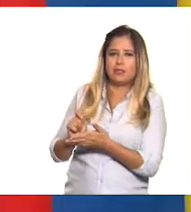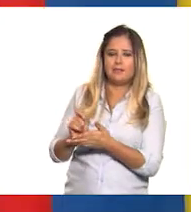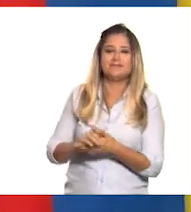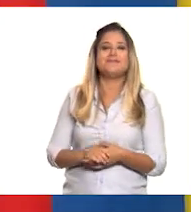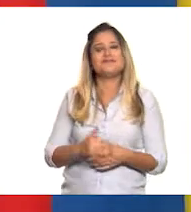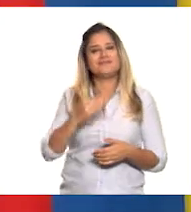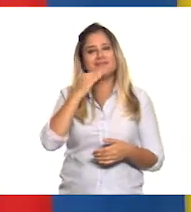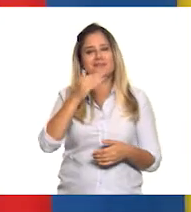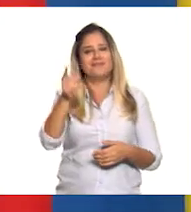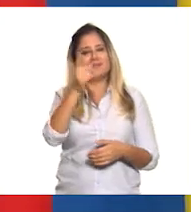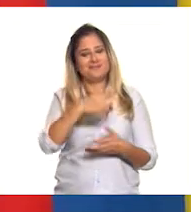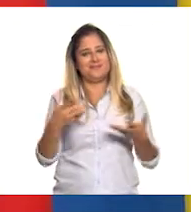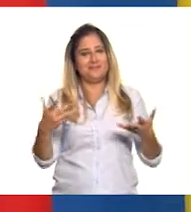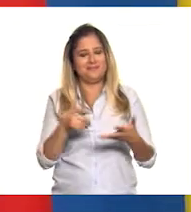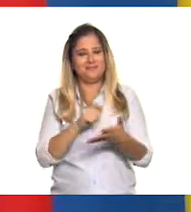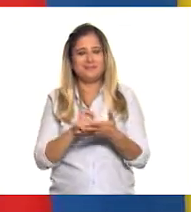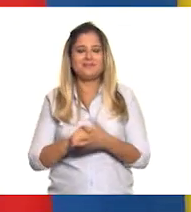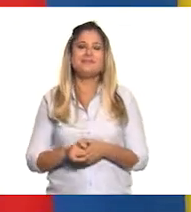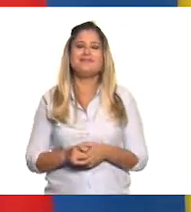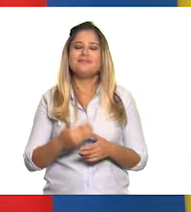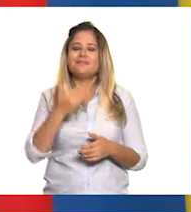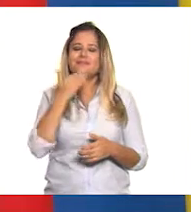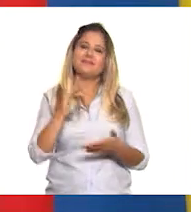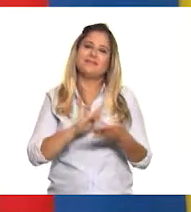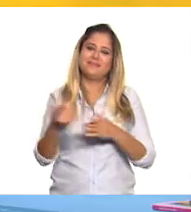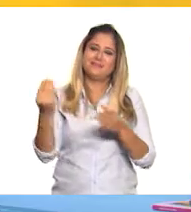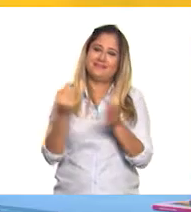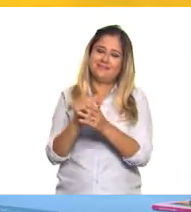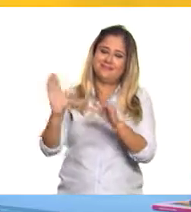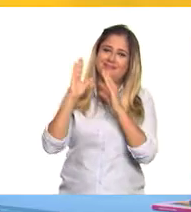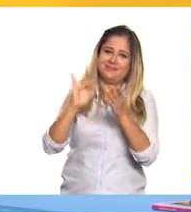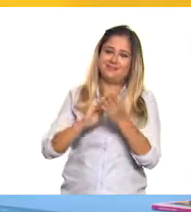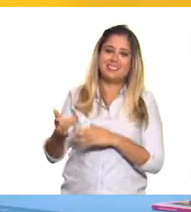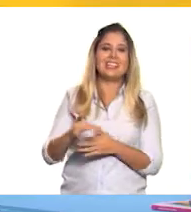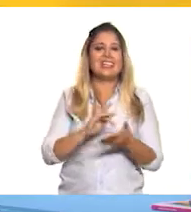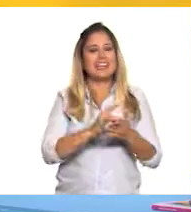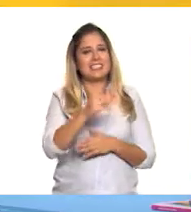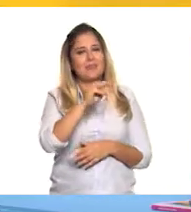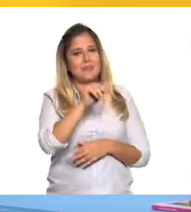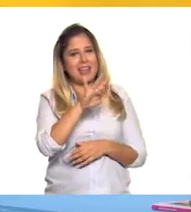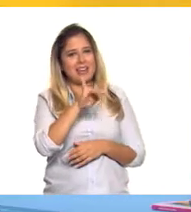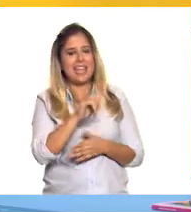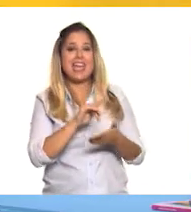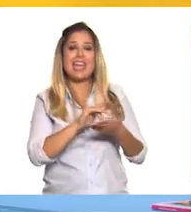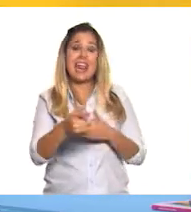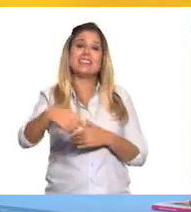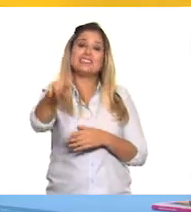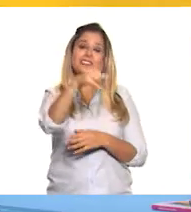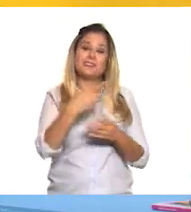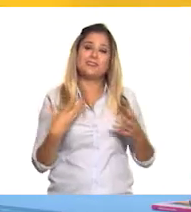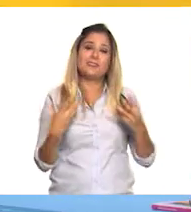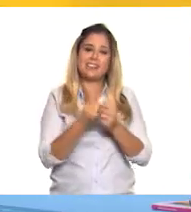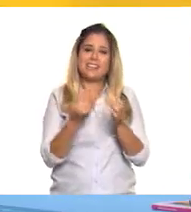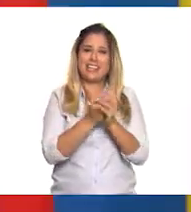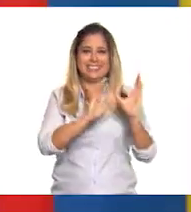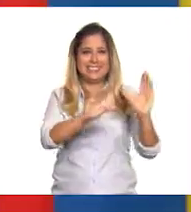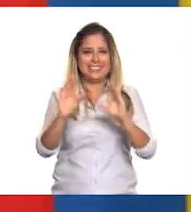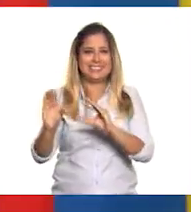punto. Maestro Francisco, muchas gracias por otra clase. No, gracias a ti, María, y estudiantes en casa, gracias por acompañarnos una vez